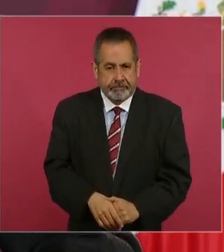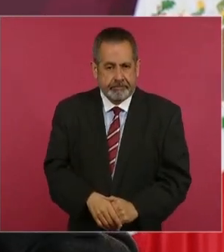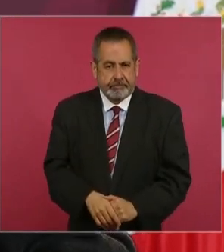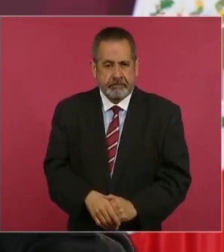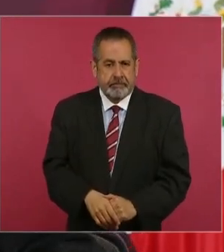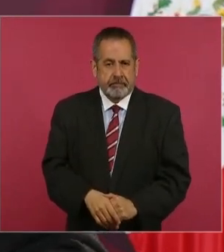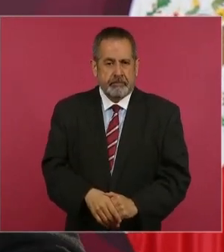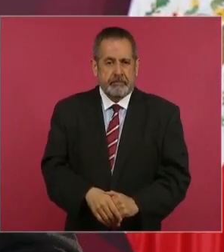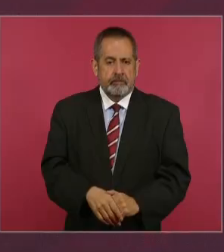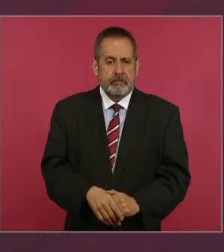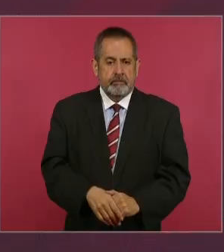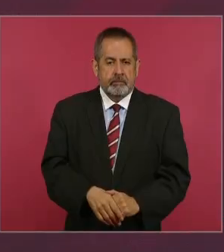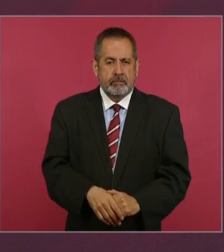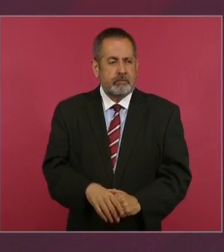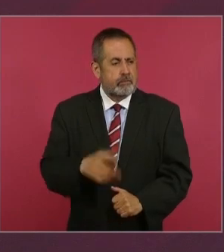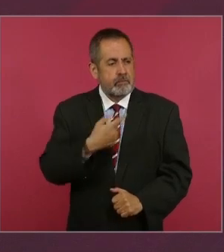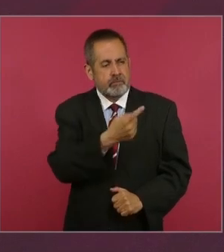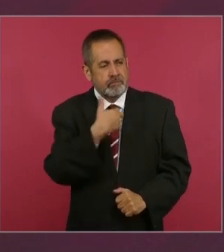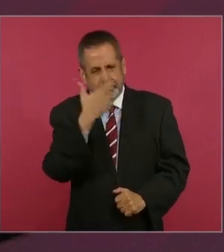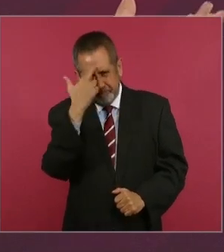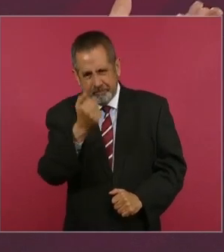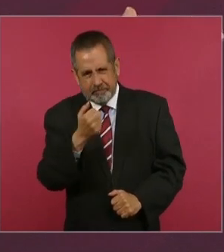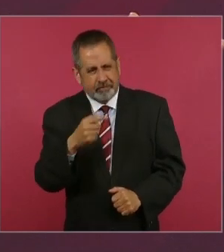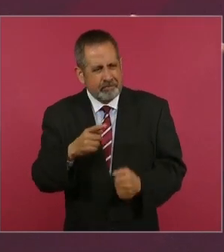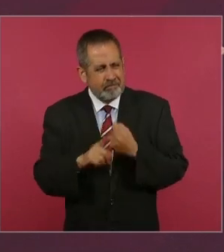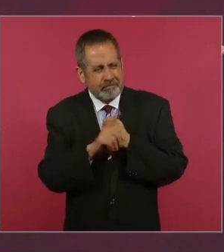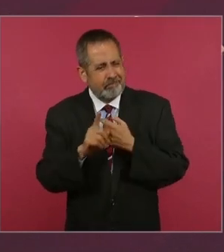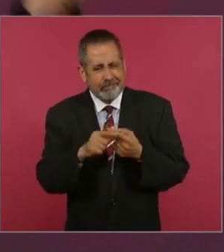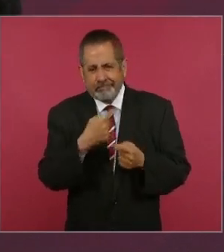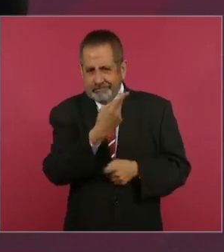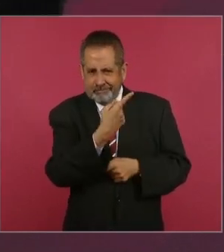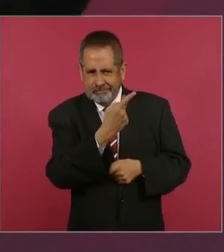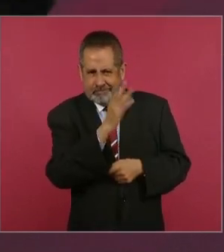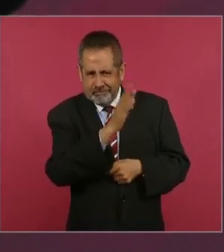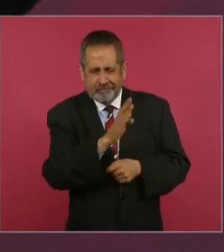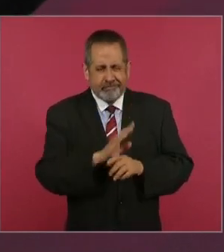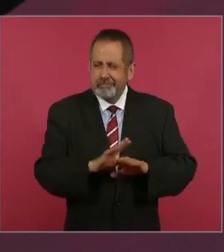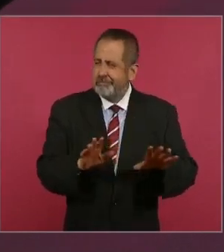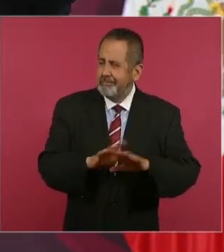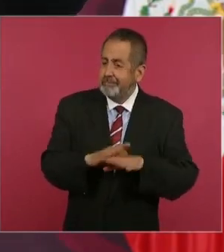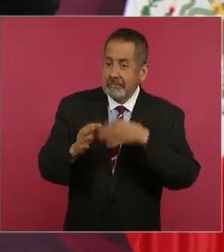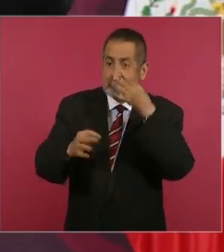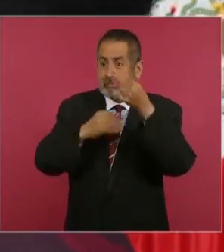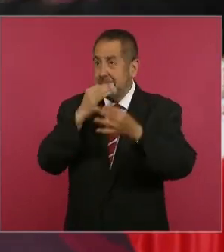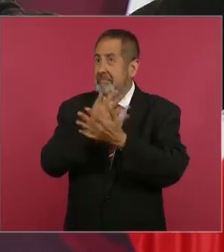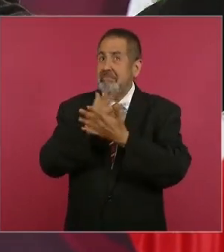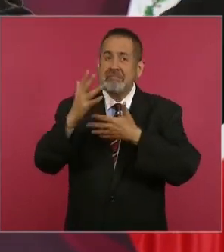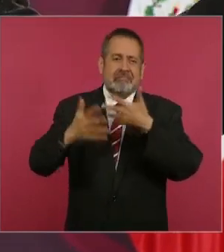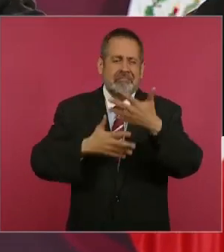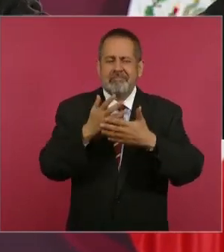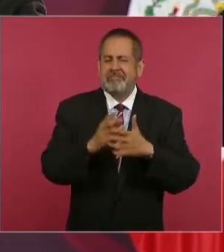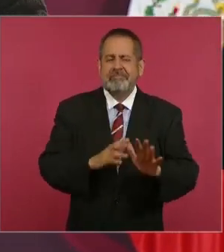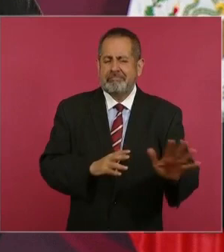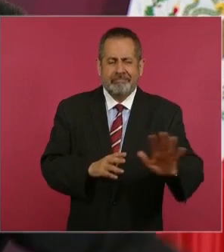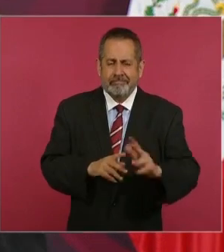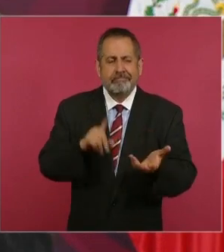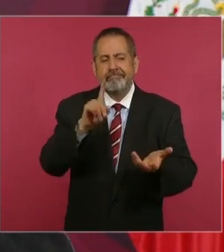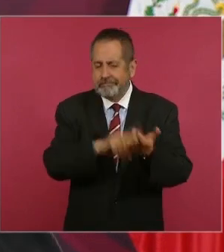cuento Cuál es el motivo del enojo porque ya no quiero que se haga más